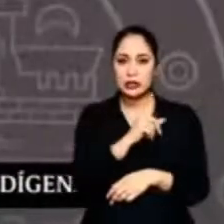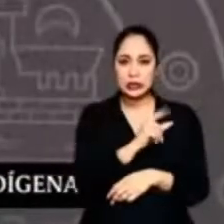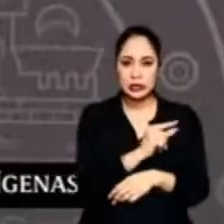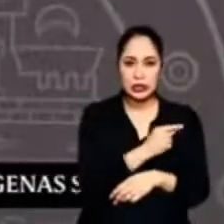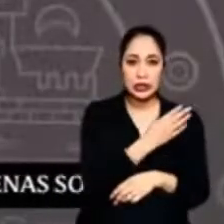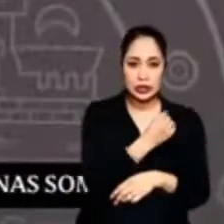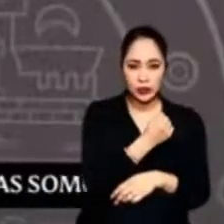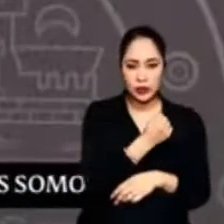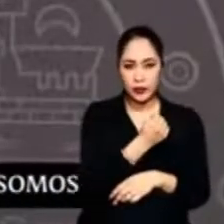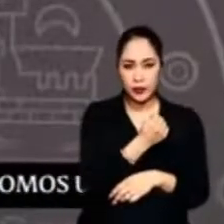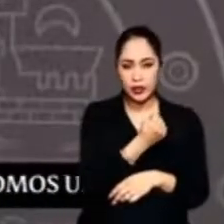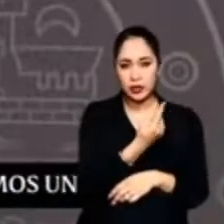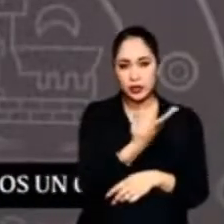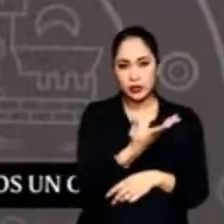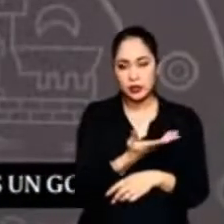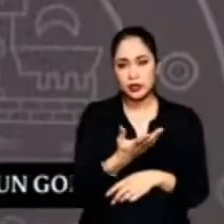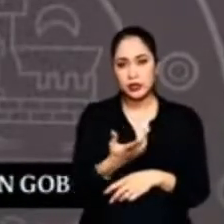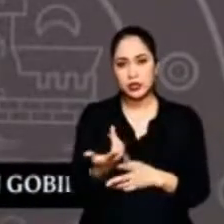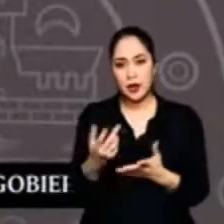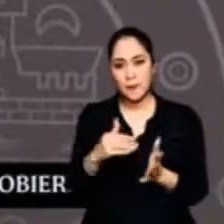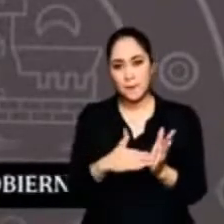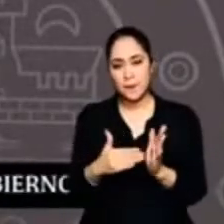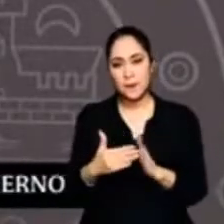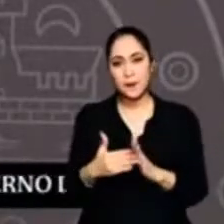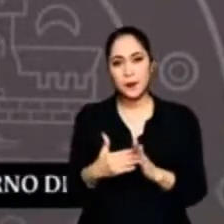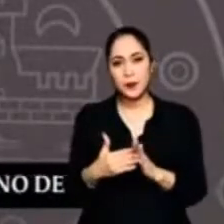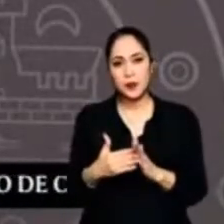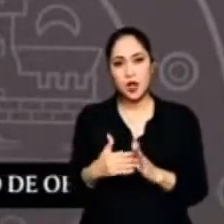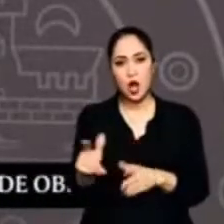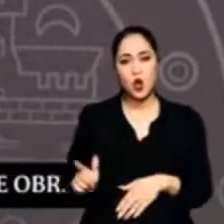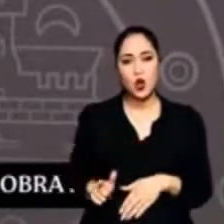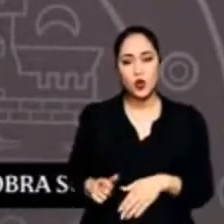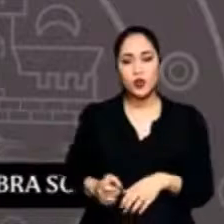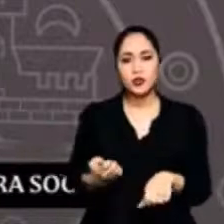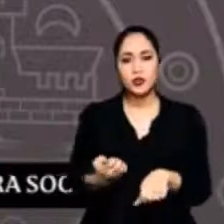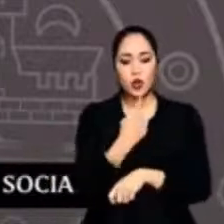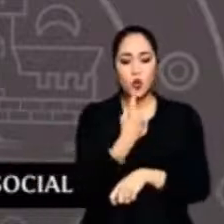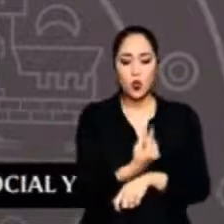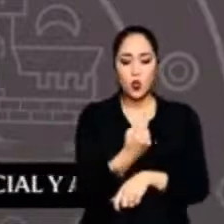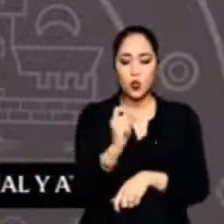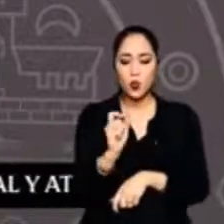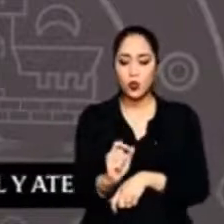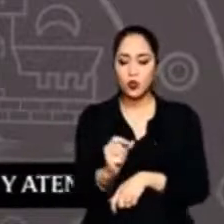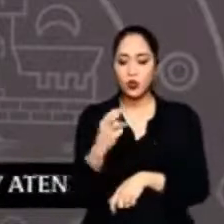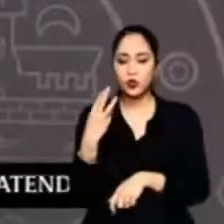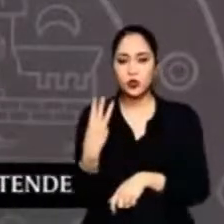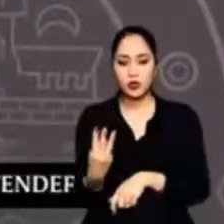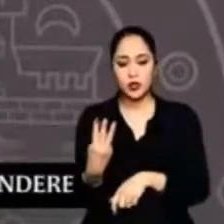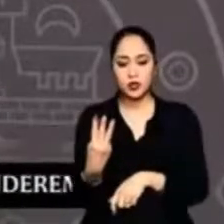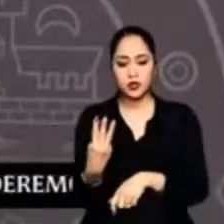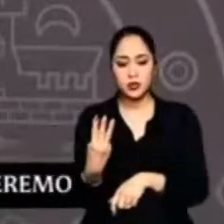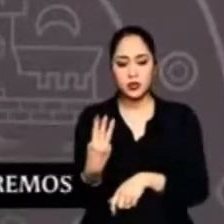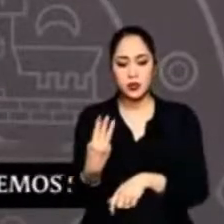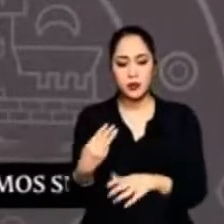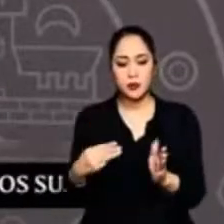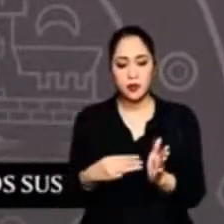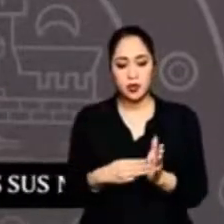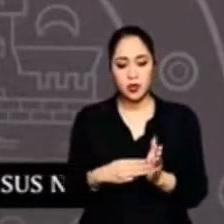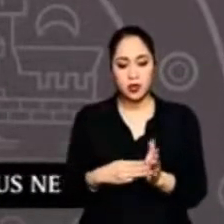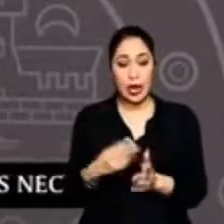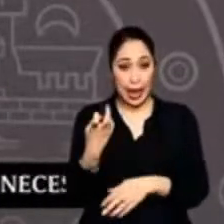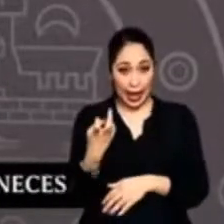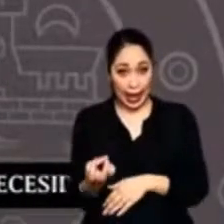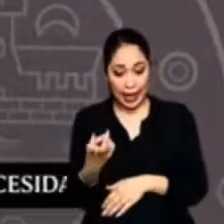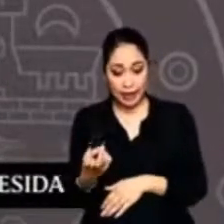dijimos. Y está el gobierno del estado con 1.3. Es 1.3, Rogerio, lo que tenemos